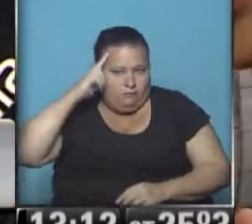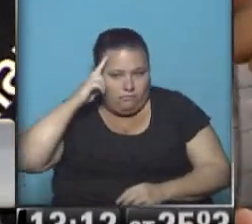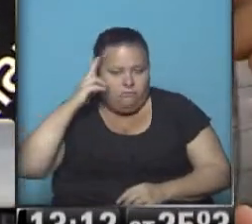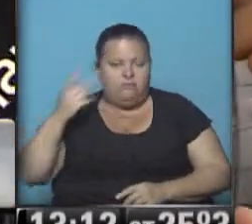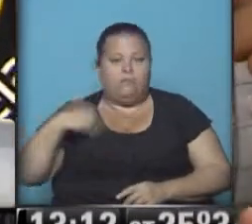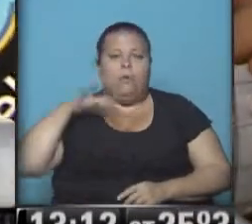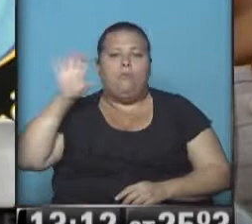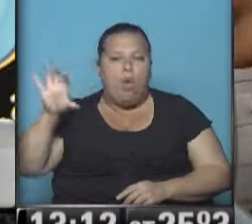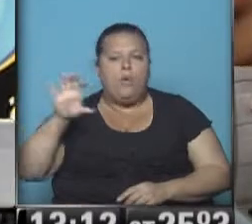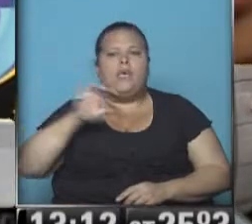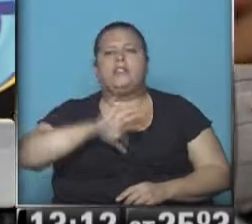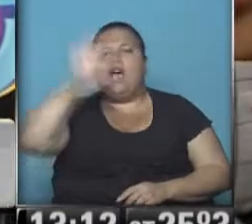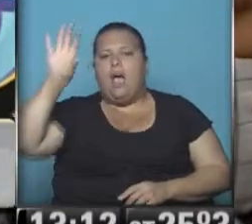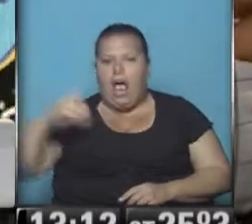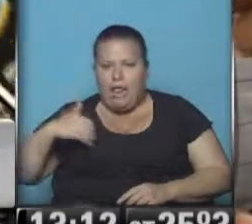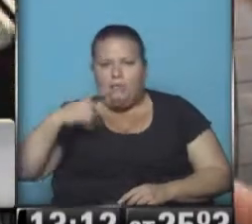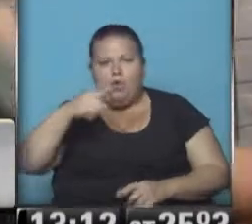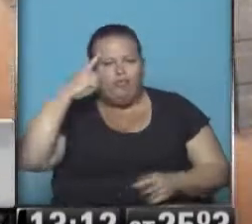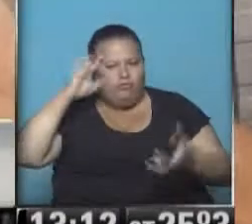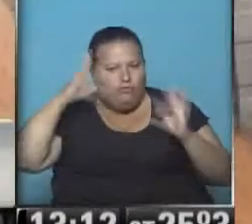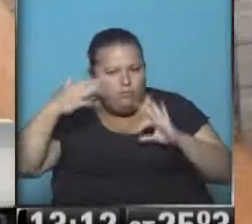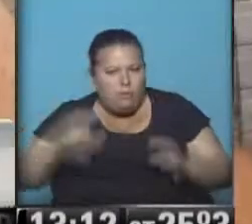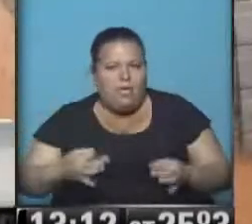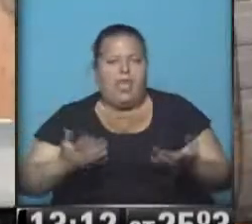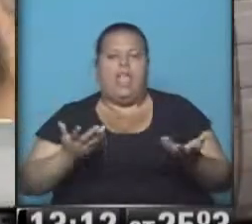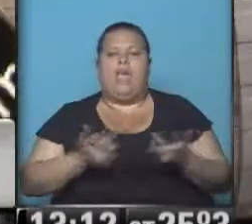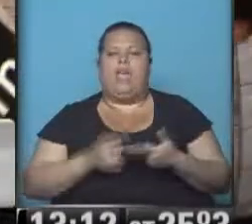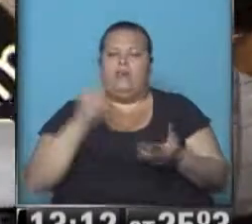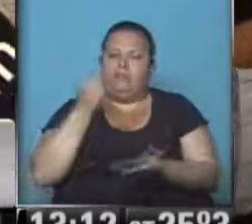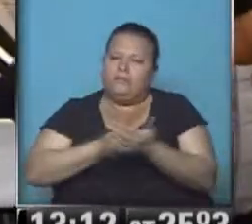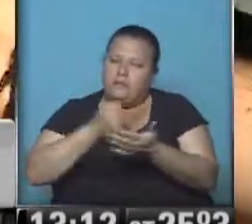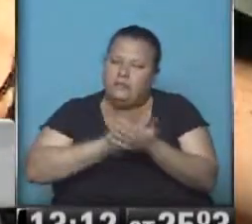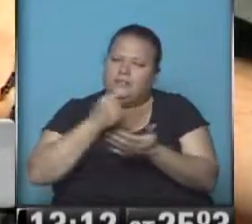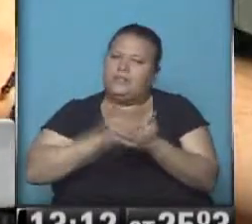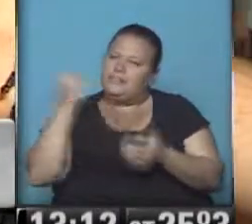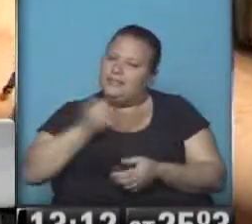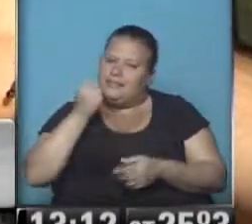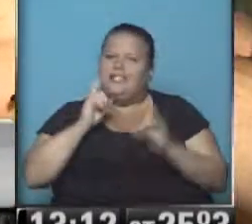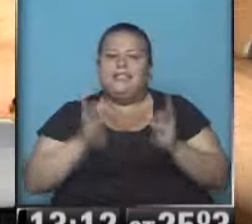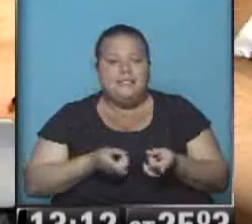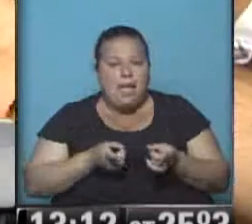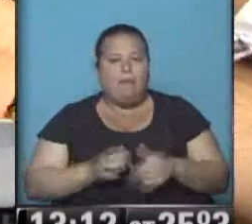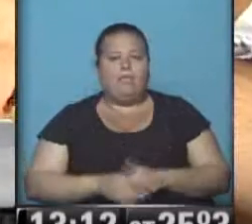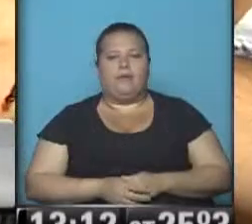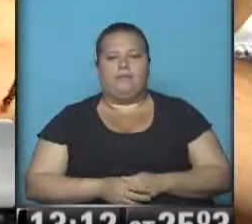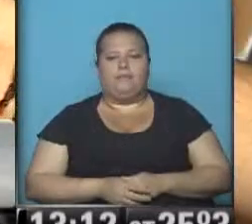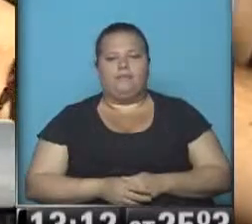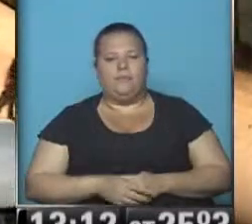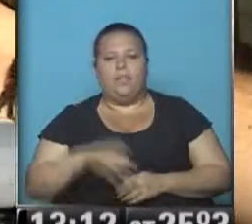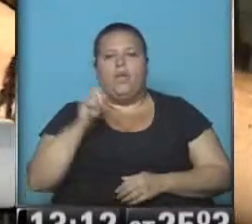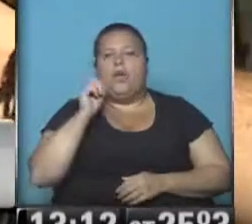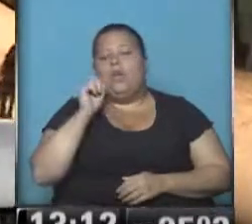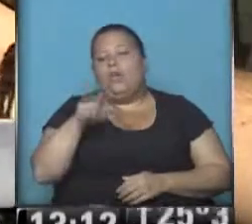nuestra provincia, en muchos lugares del país, por su coherencia, por su perseverancia, además porque en su